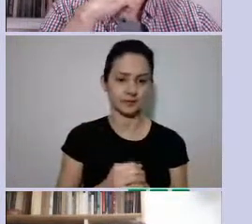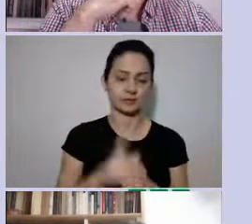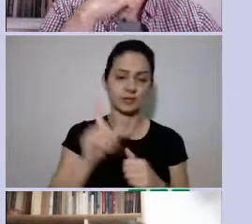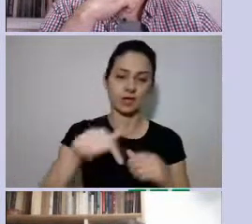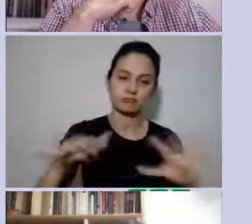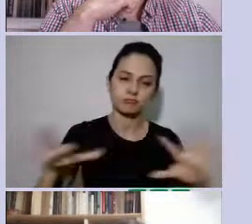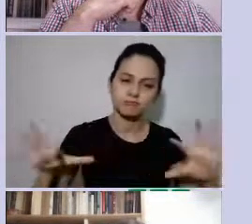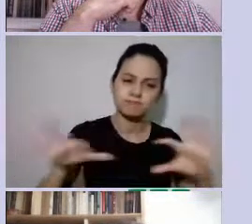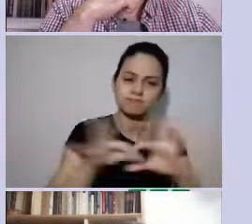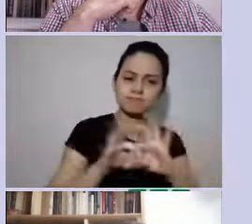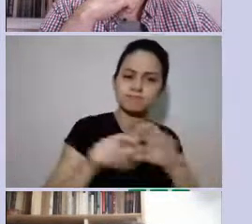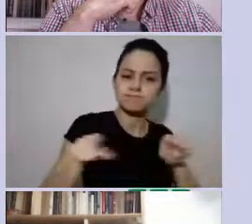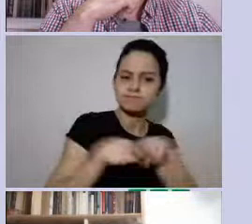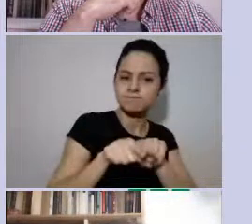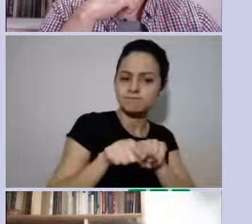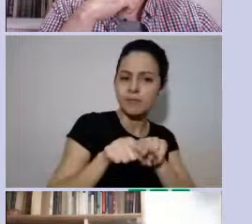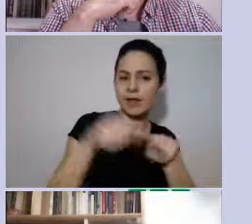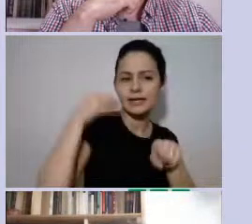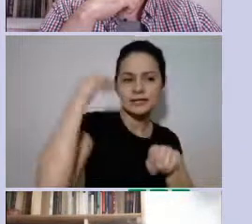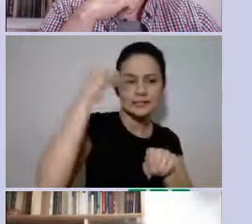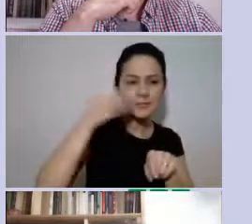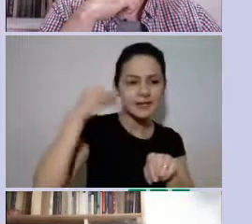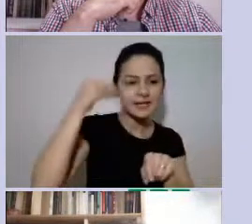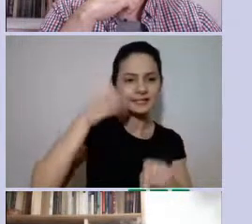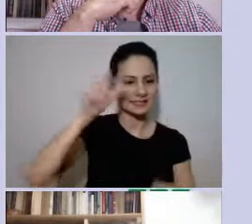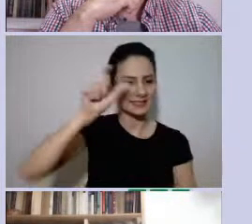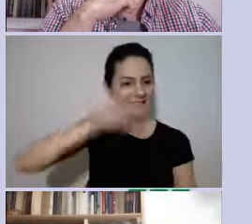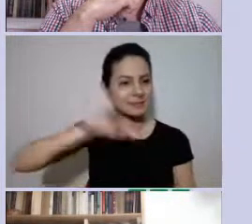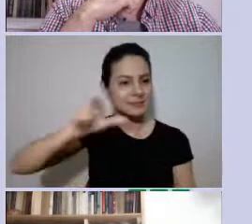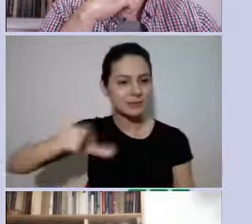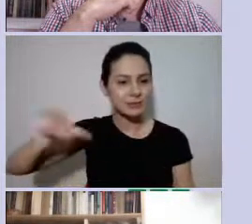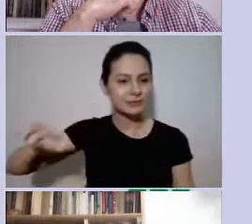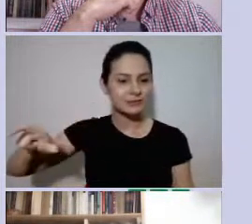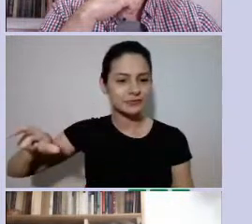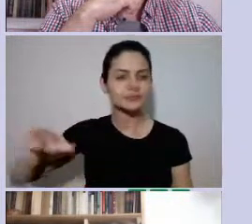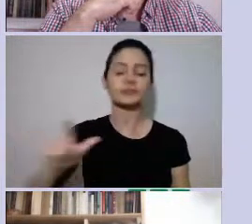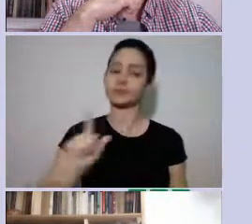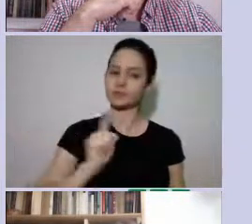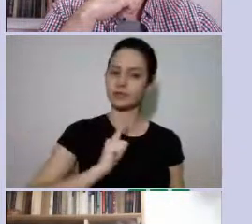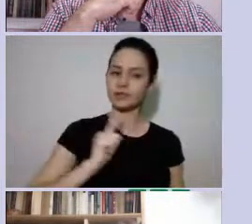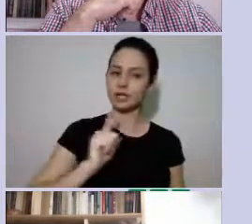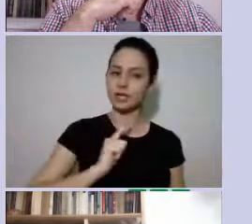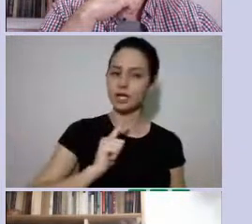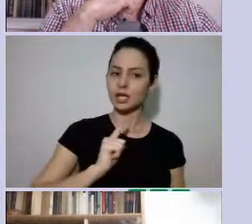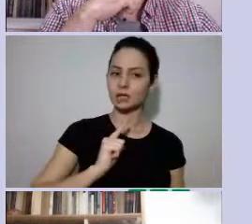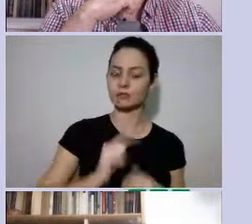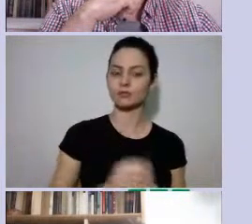estrecho en la experiencia de las personas, hay una